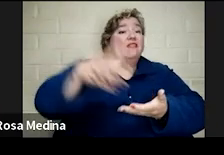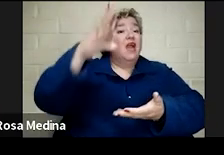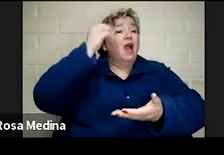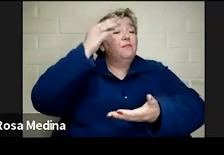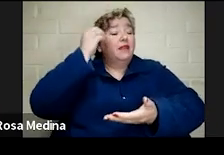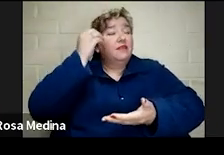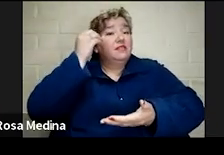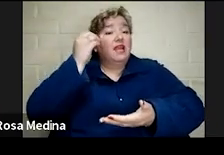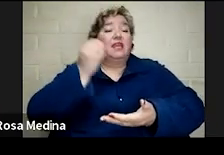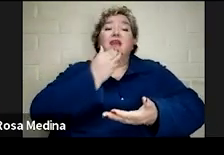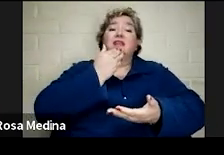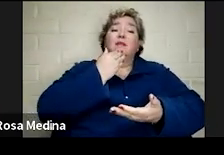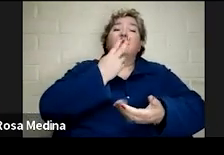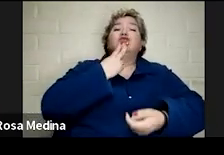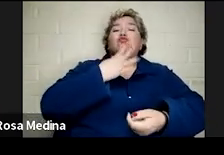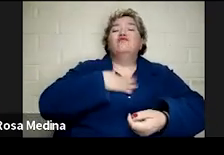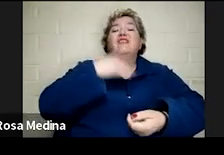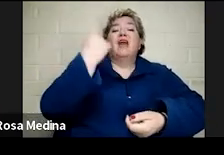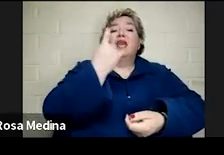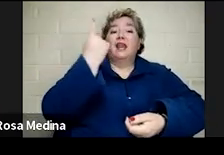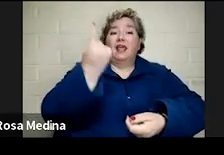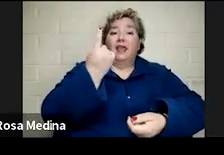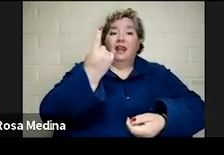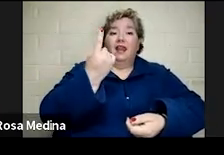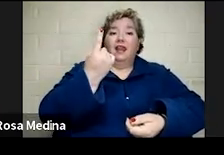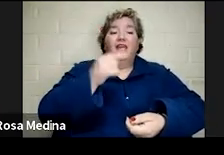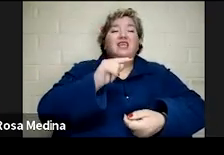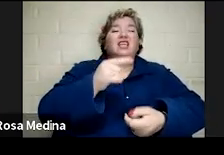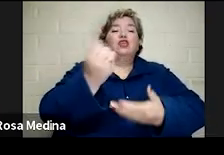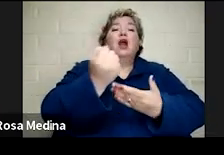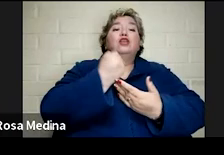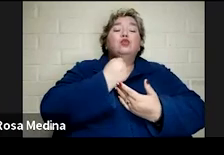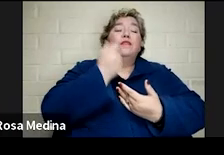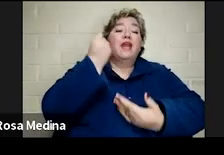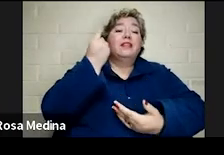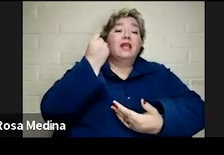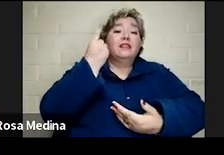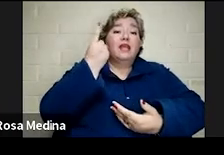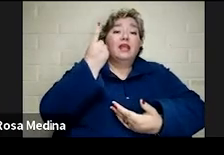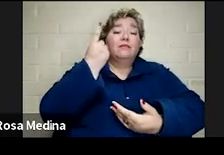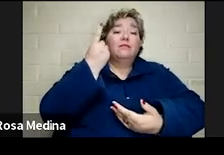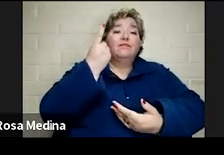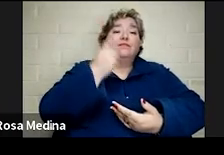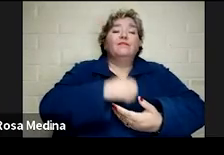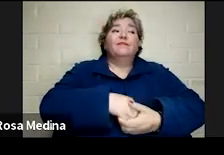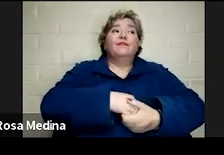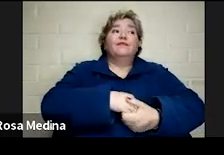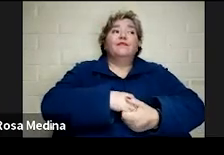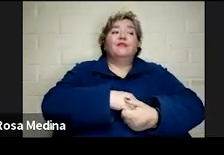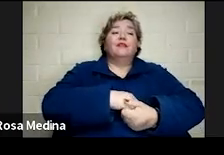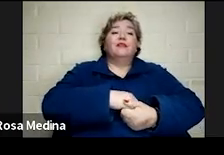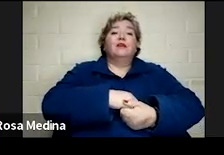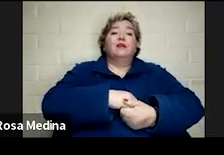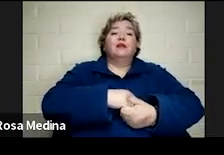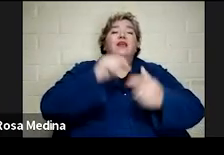también en la vida en general. Entonces nos va a ayudar a entender ese niño en los distintos aspectos, y no solo tomando en cuenta dónde están